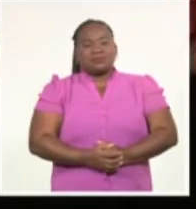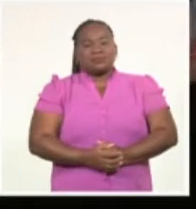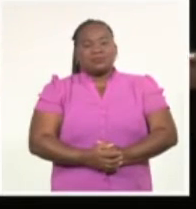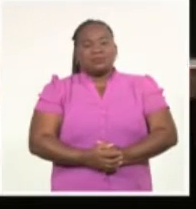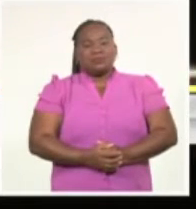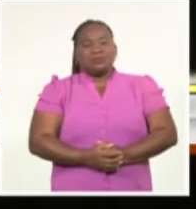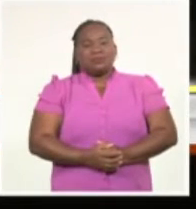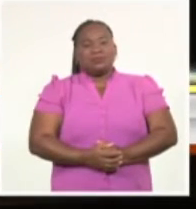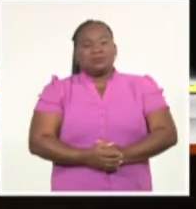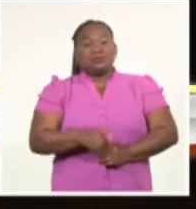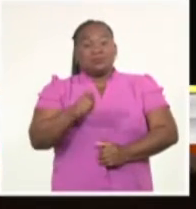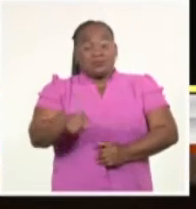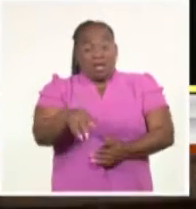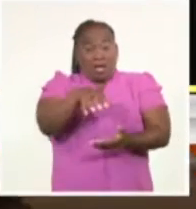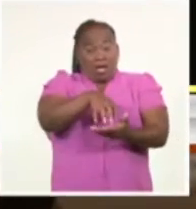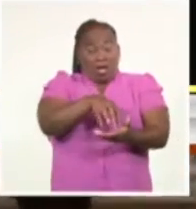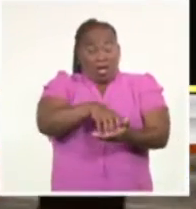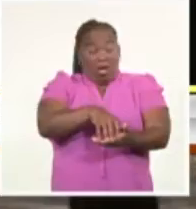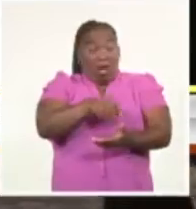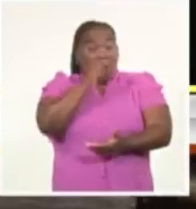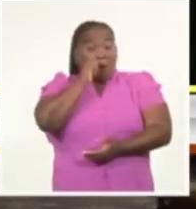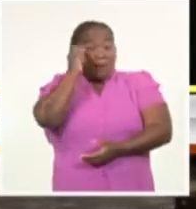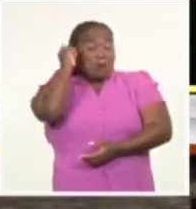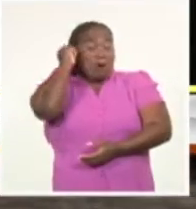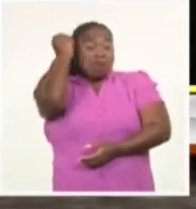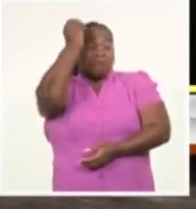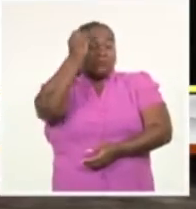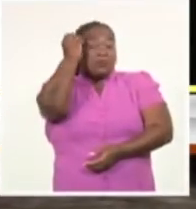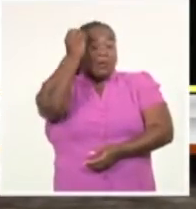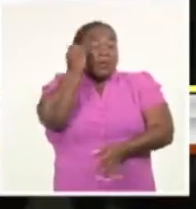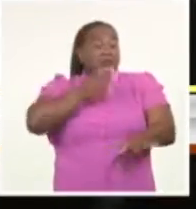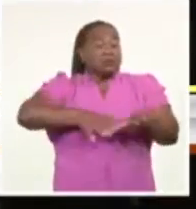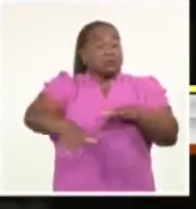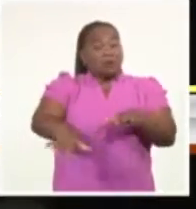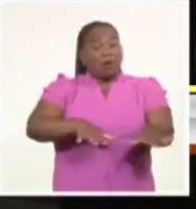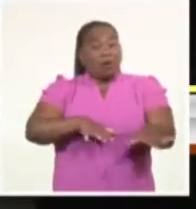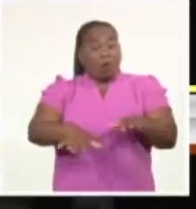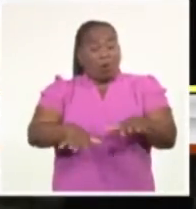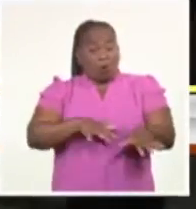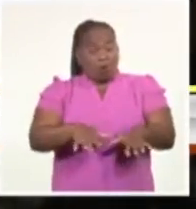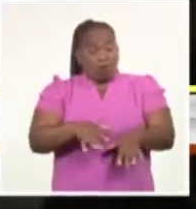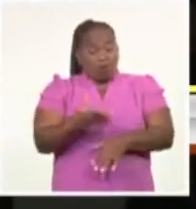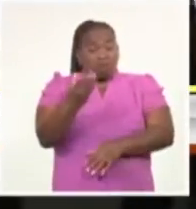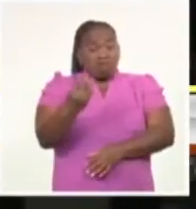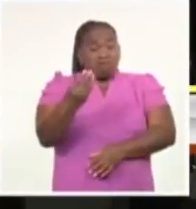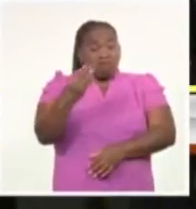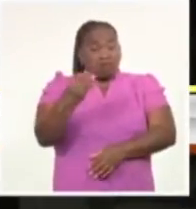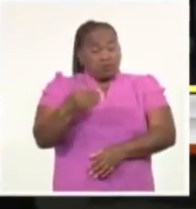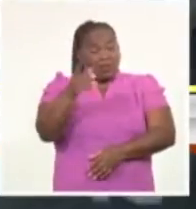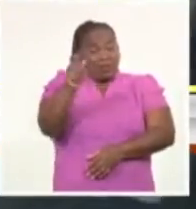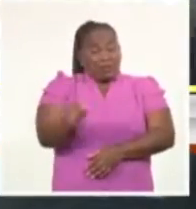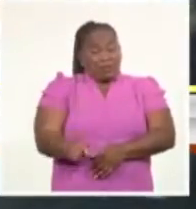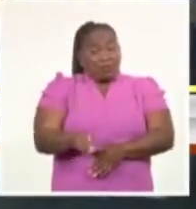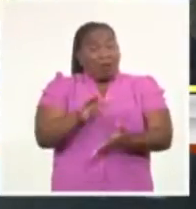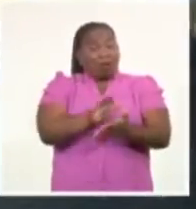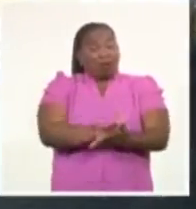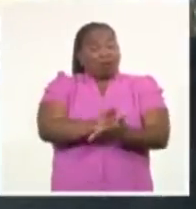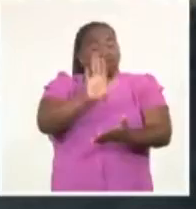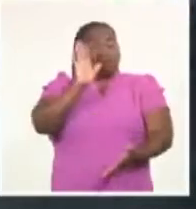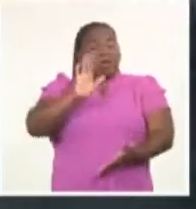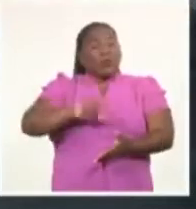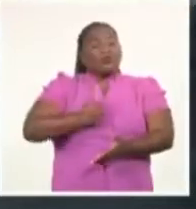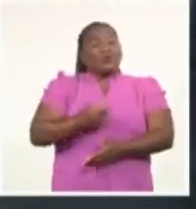En una comarca de hombres y mujeres de pensamiento y acción, son muchos los que mantienen el compromiso con la obra